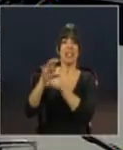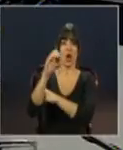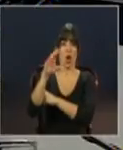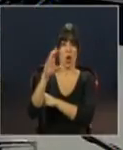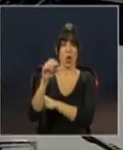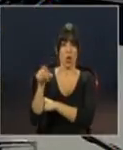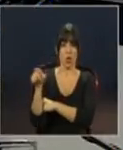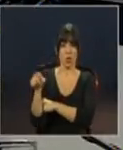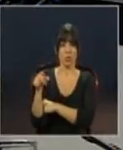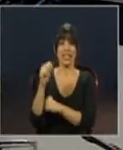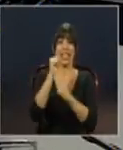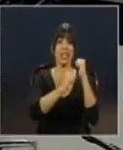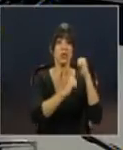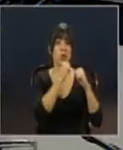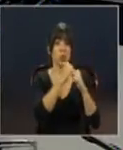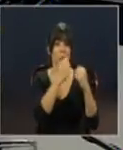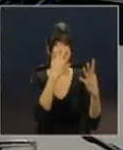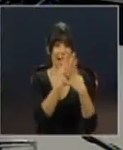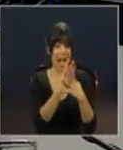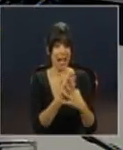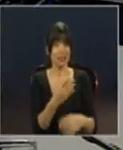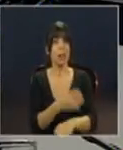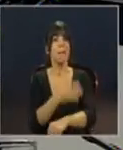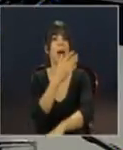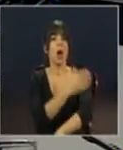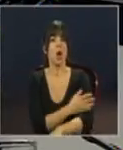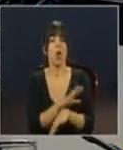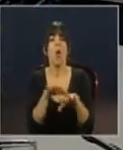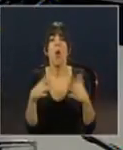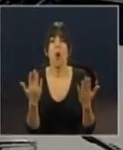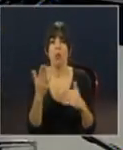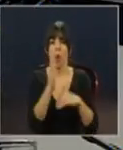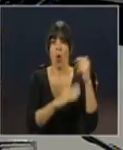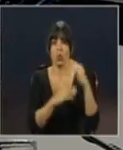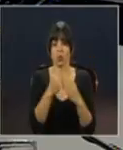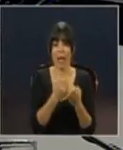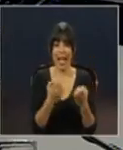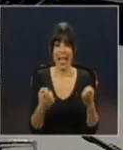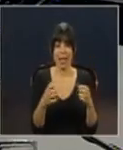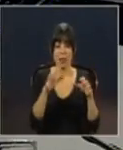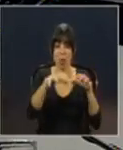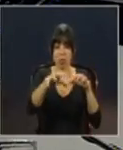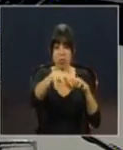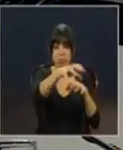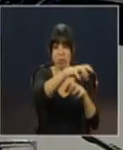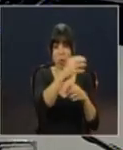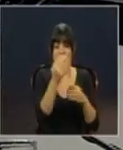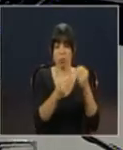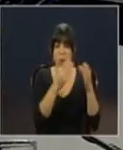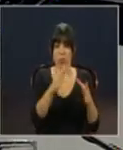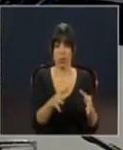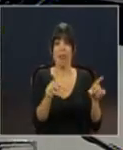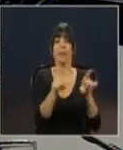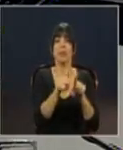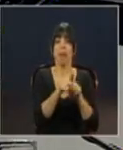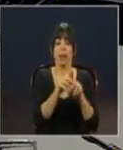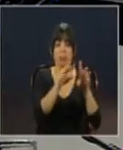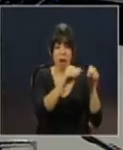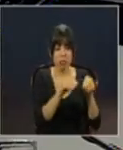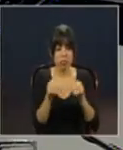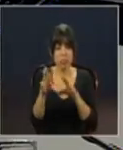la infraestructura carcelaria mediante la construcción y equipamiento de unidades productivas, así como de la